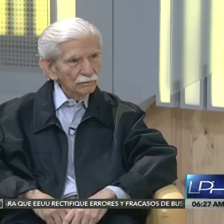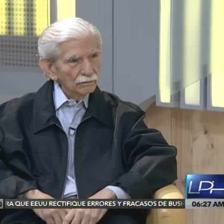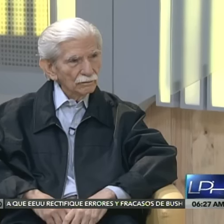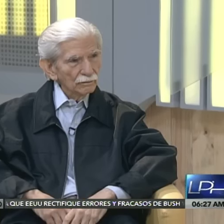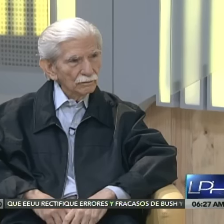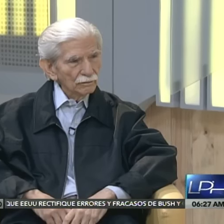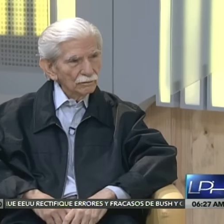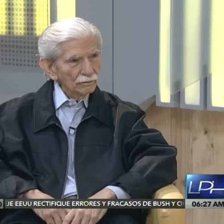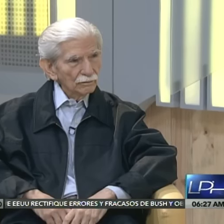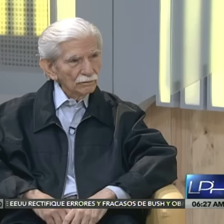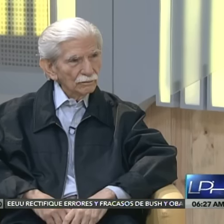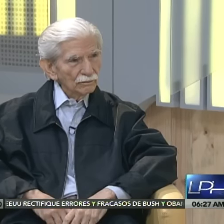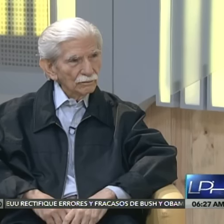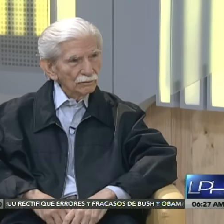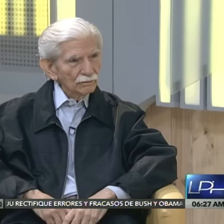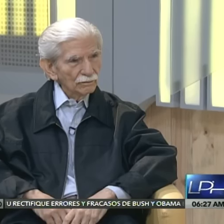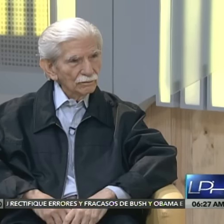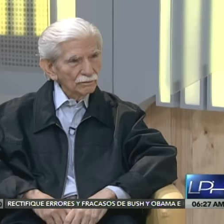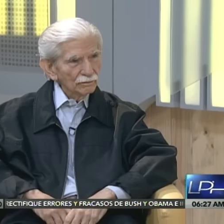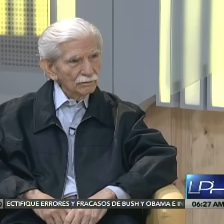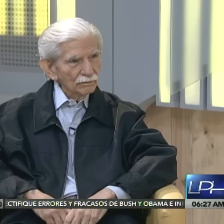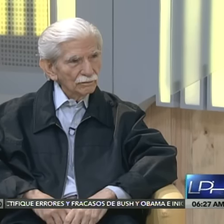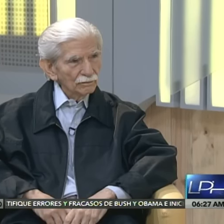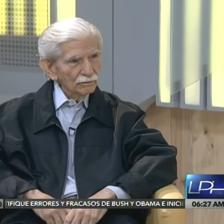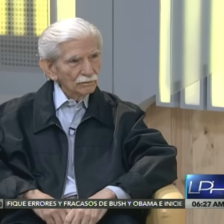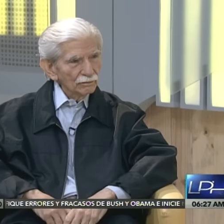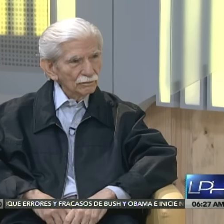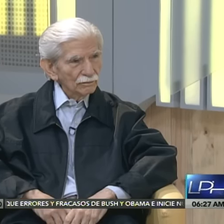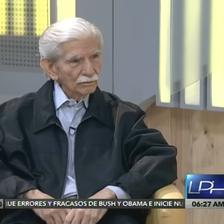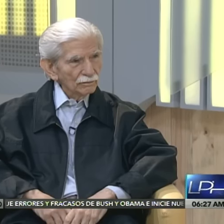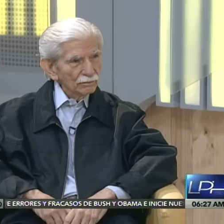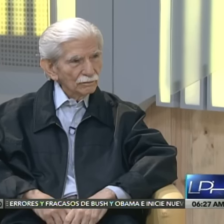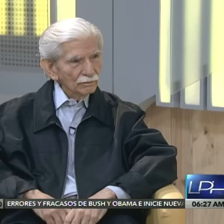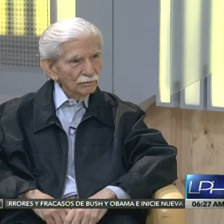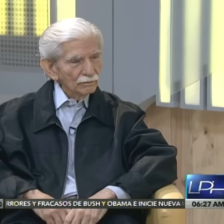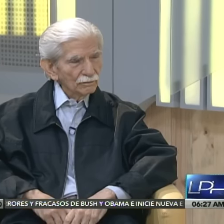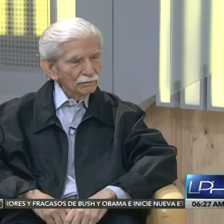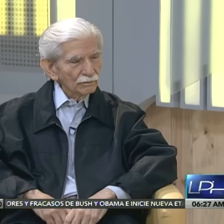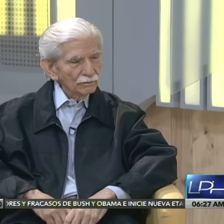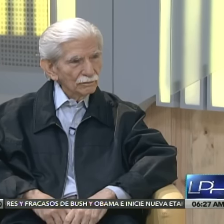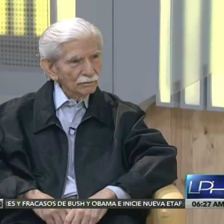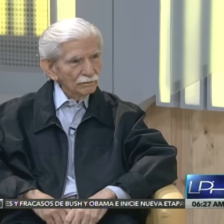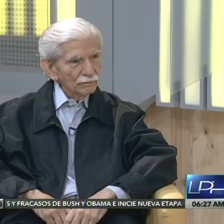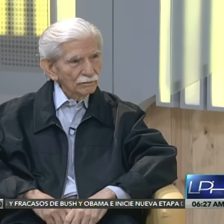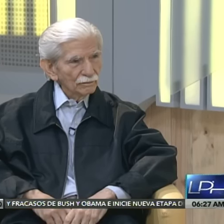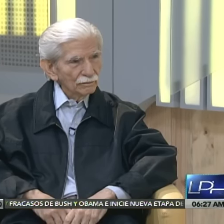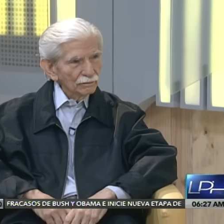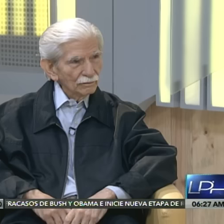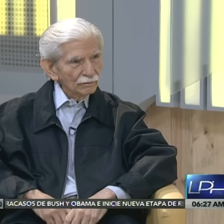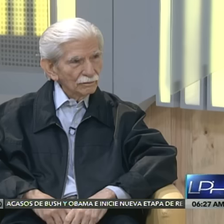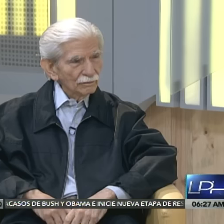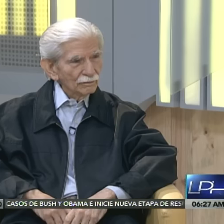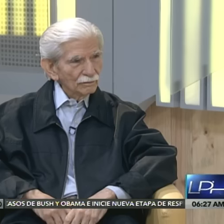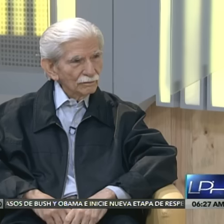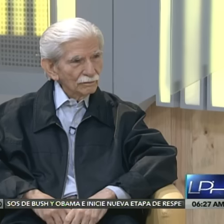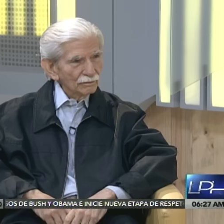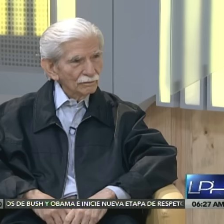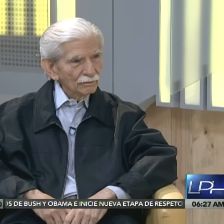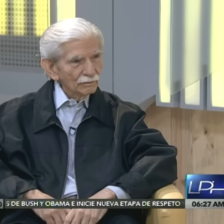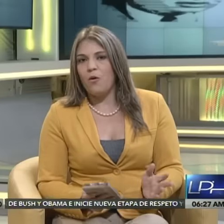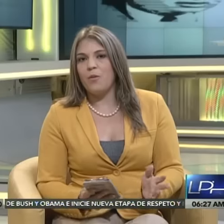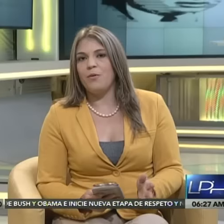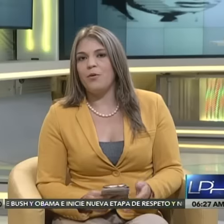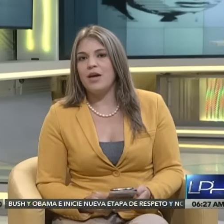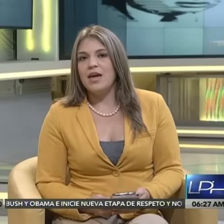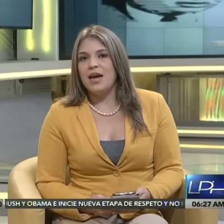Escalona, ex guerrillero y militante de izquierda y además, por supuesto, amigo de Fabricio Ojeda y amigo de tantas luchas de Fabricio Ojeda